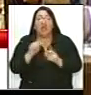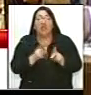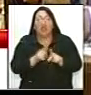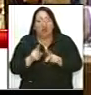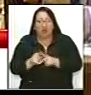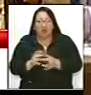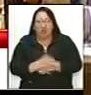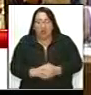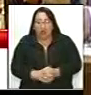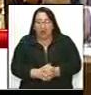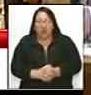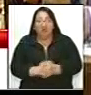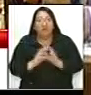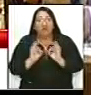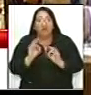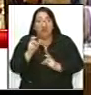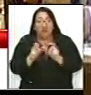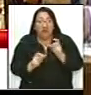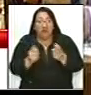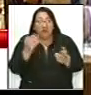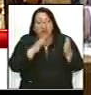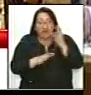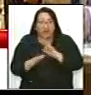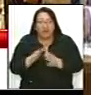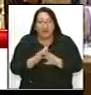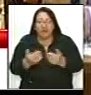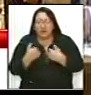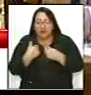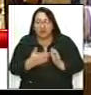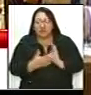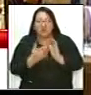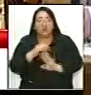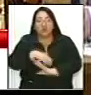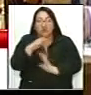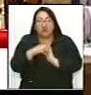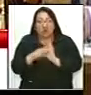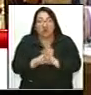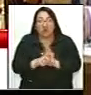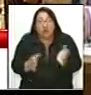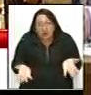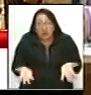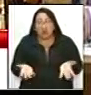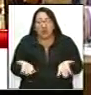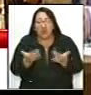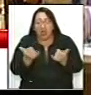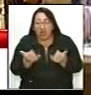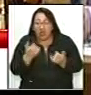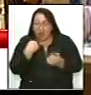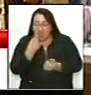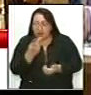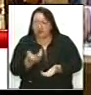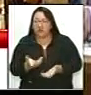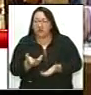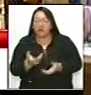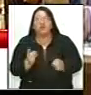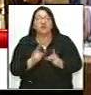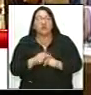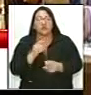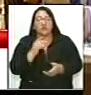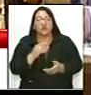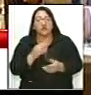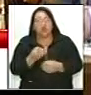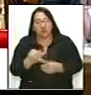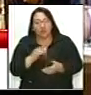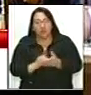miren, los mismos interesados han tenido que presentar un proyecto de ley, pues. Ya vemos incluso las